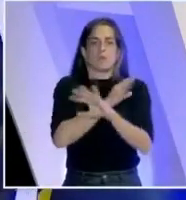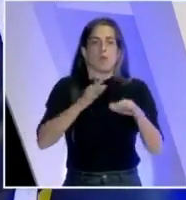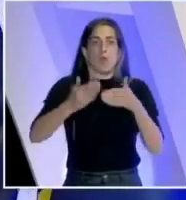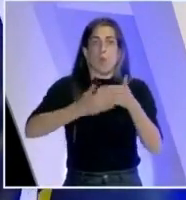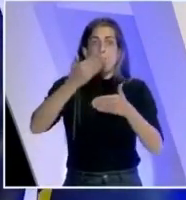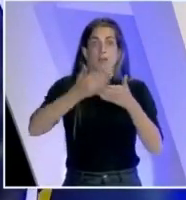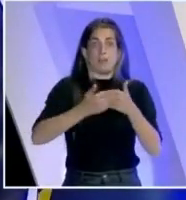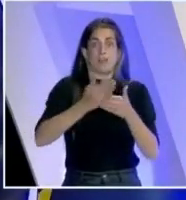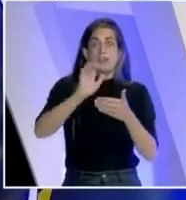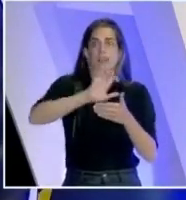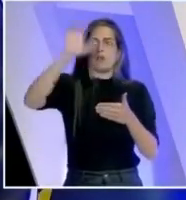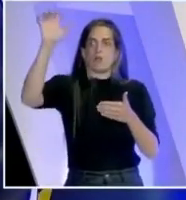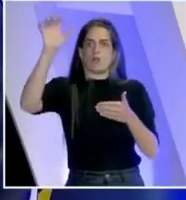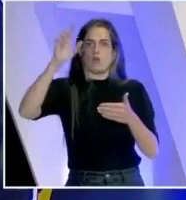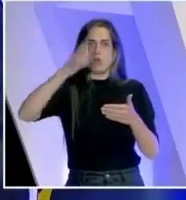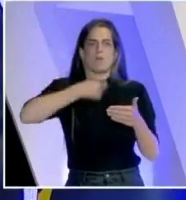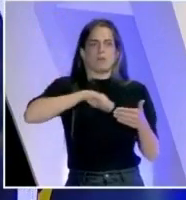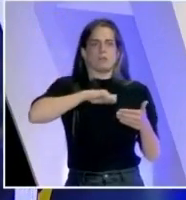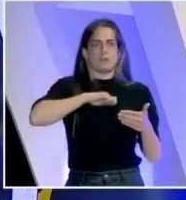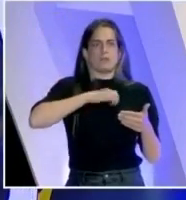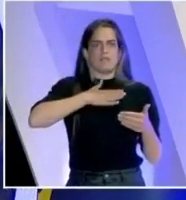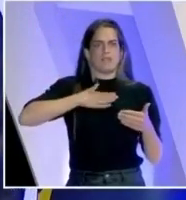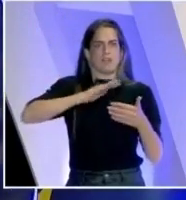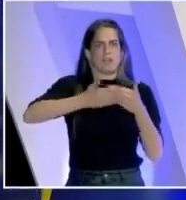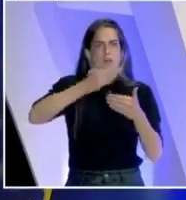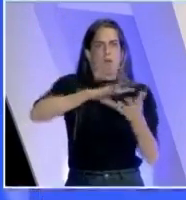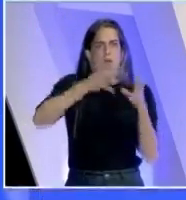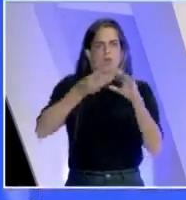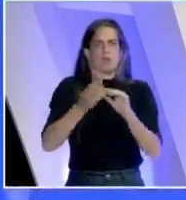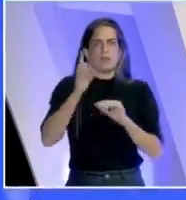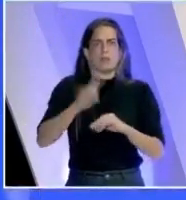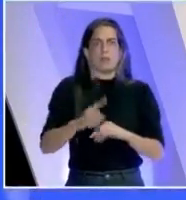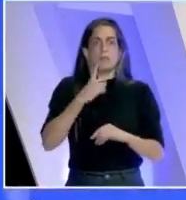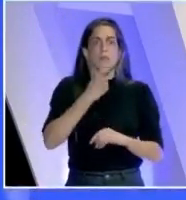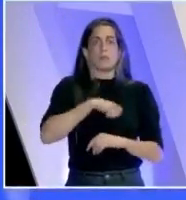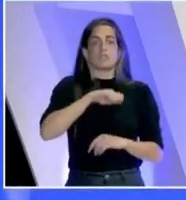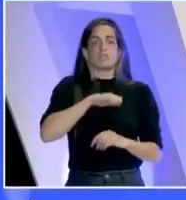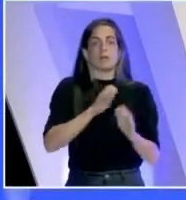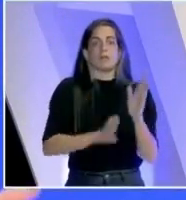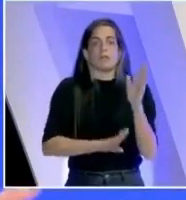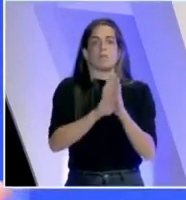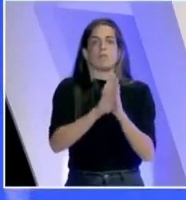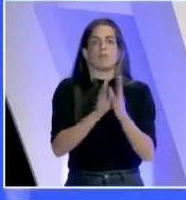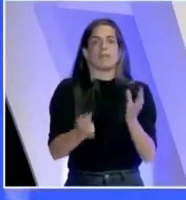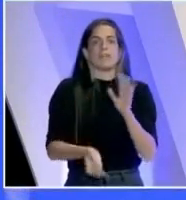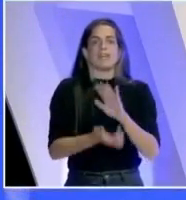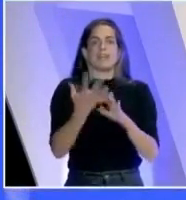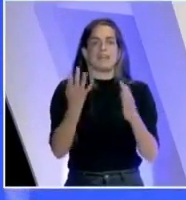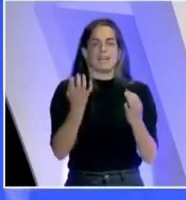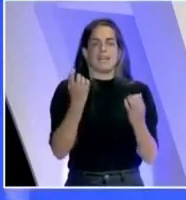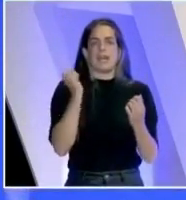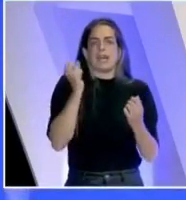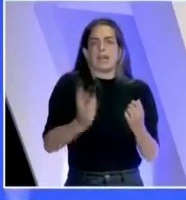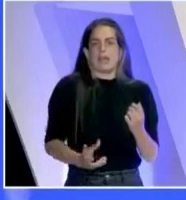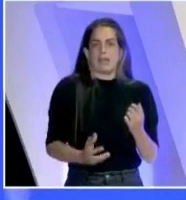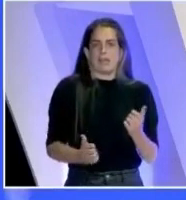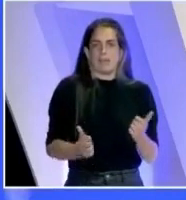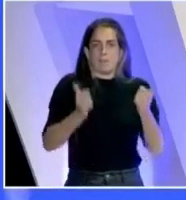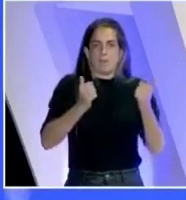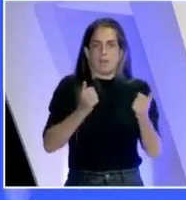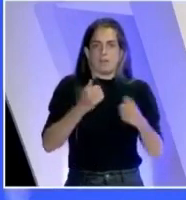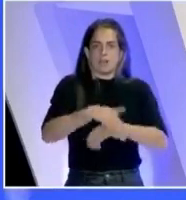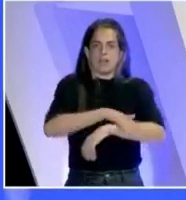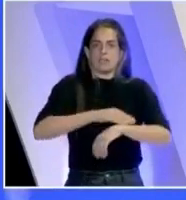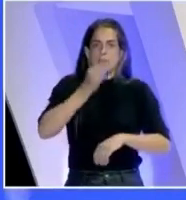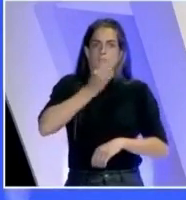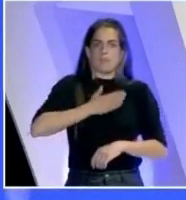en Europa de nuestro país. Una España que generaría más riqueza y la usaría, por ejemplo, para financiar un estado del bienestar robusto, capaz